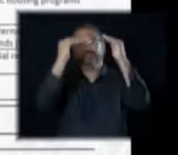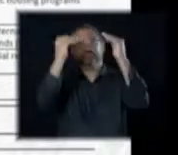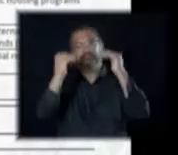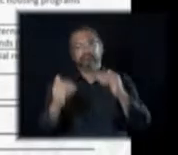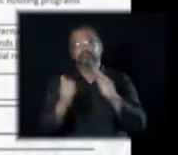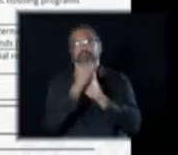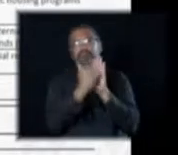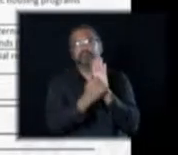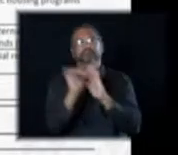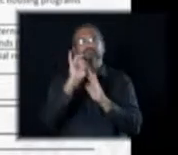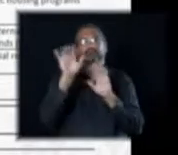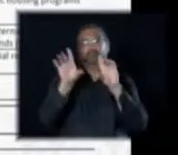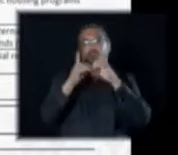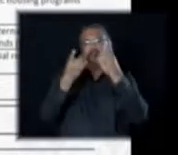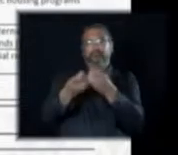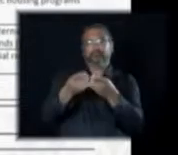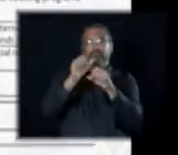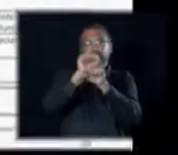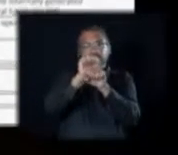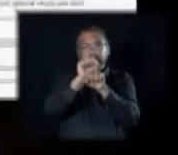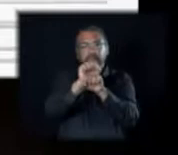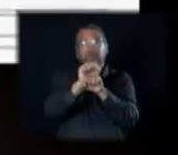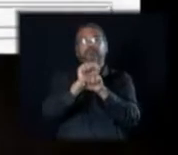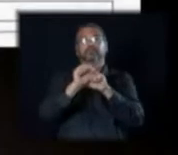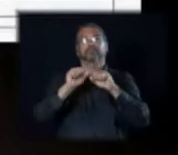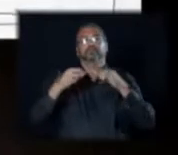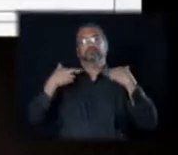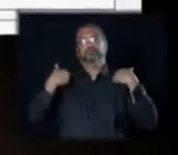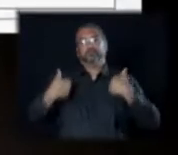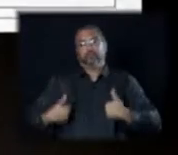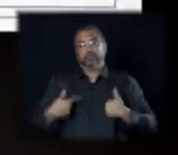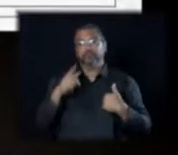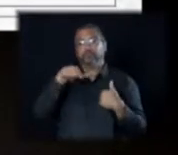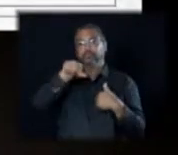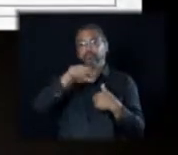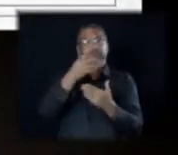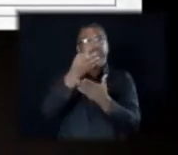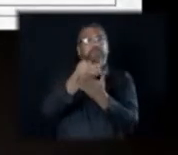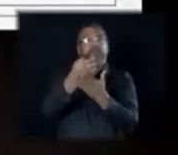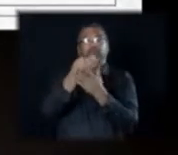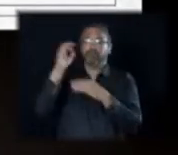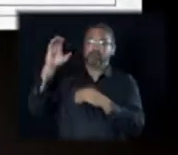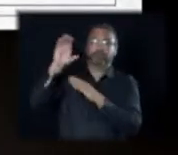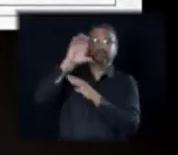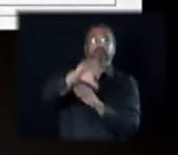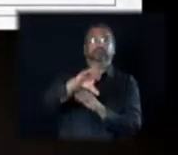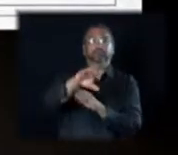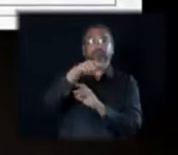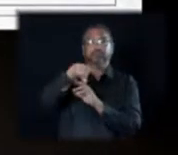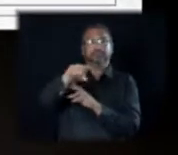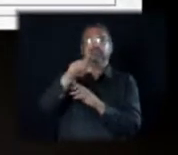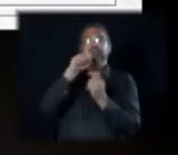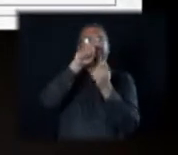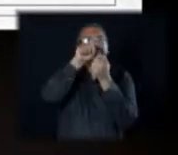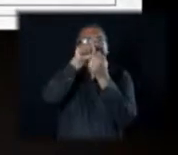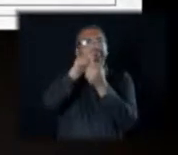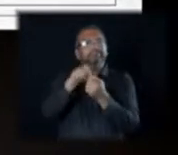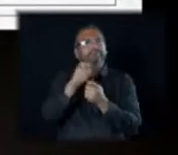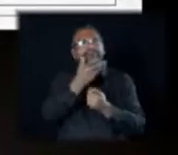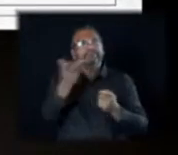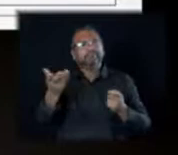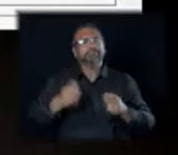cuenta de la cuenta única de Hacienda, el Departamento del Trabajo y Recursos Humanos, que son fondos federales